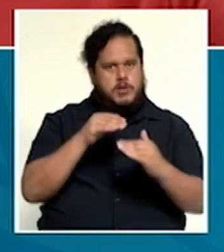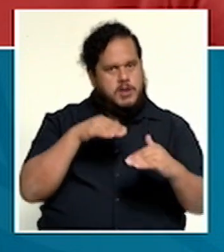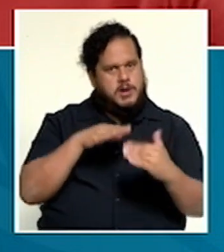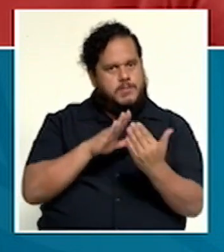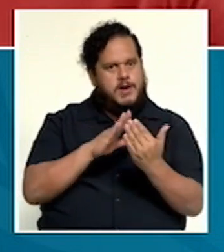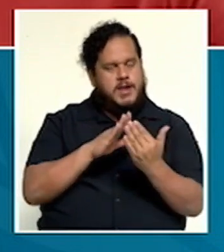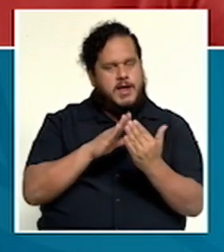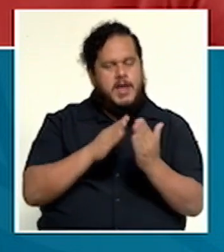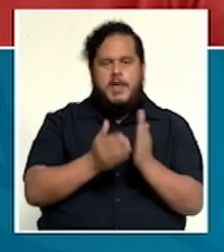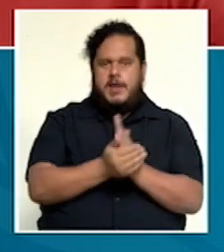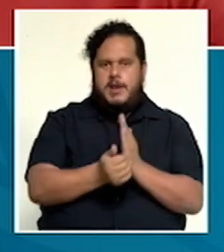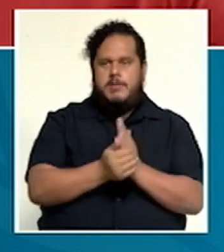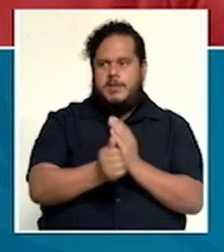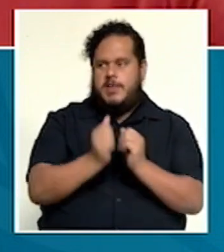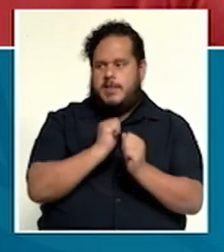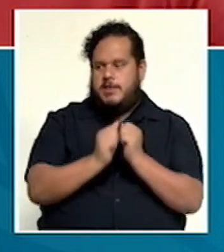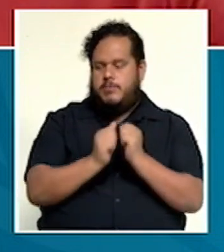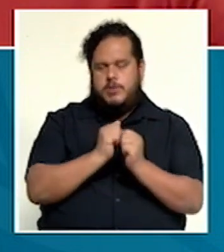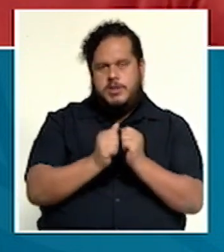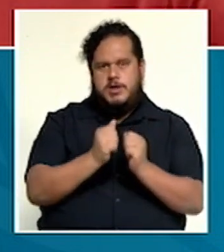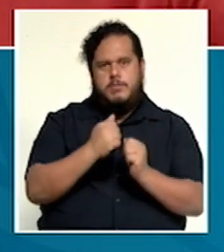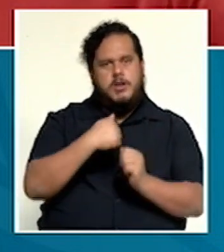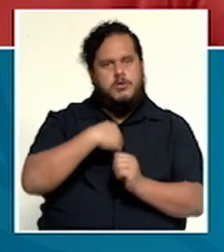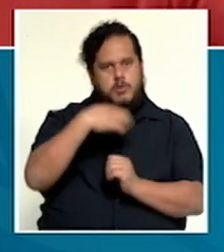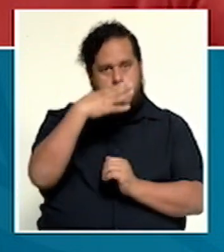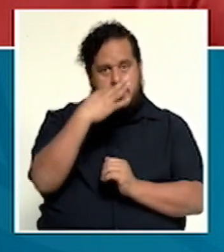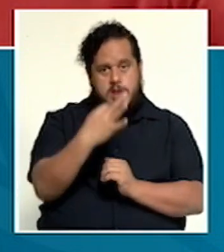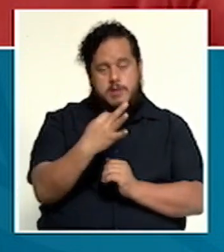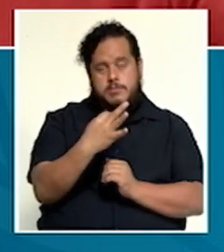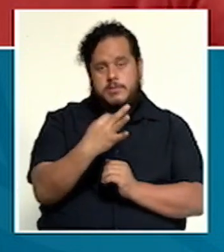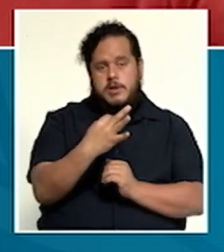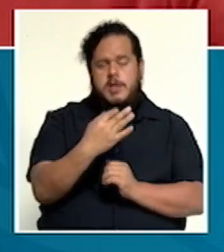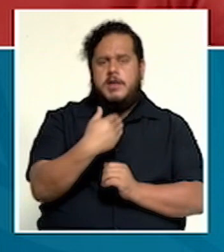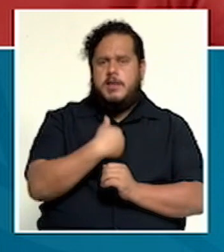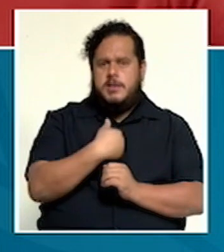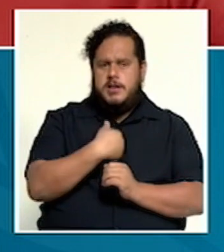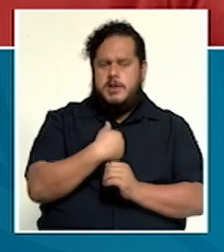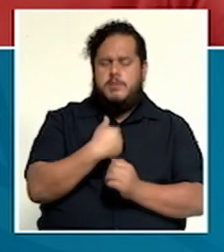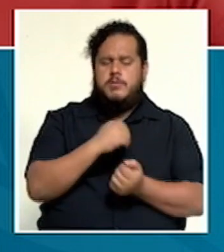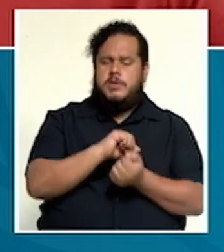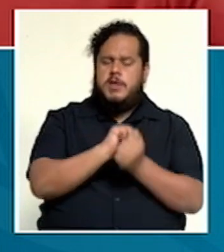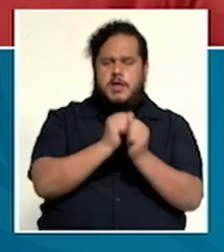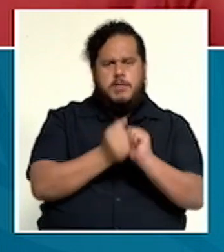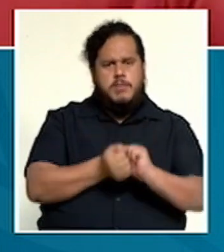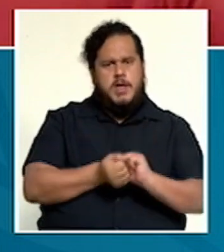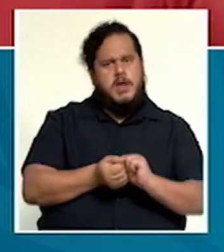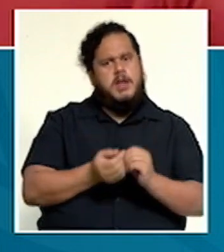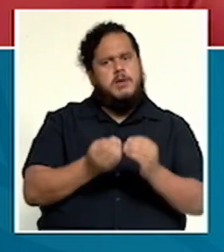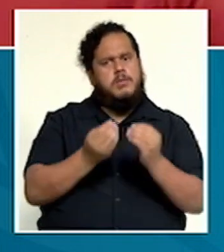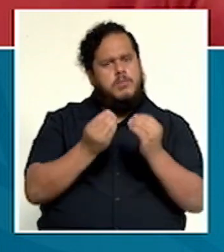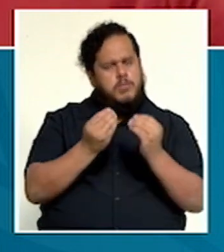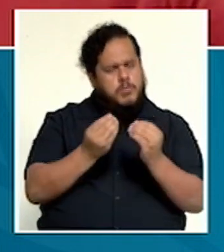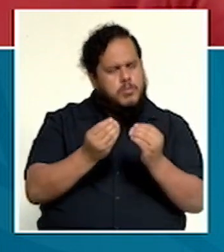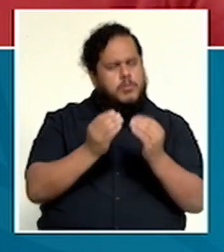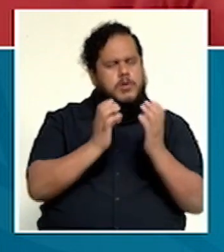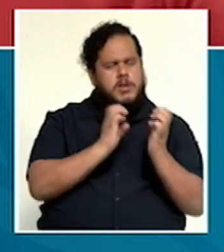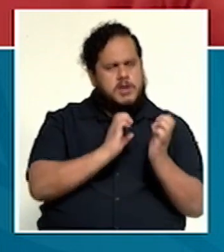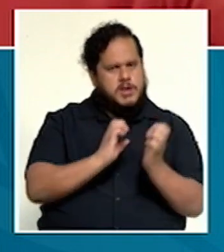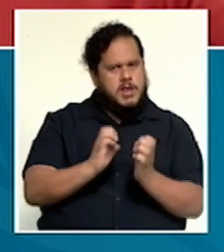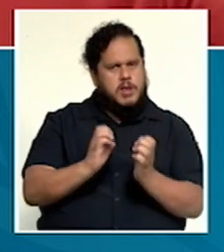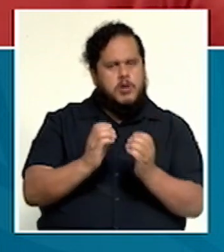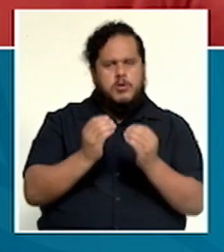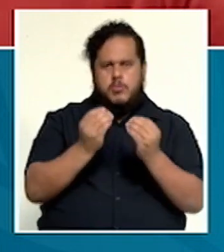el desempeño deportivo. Yo creo que tenemos que ser muy estratégicos, muy inteligentes y